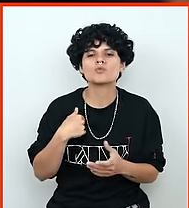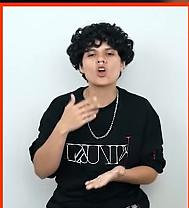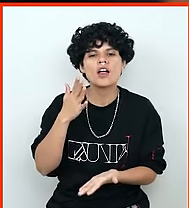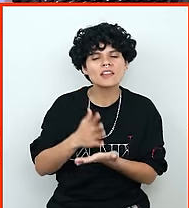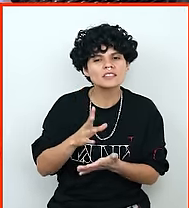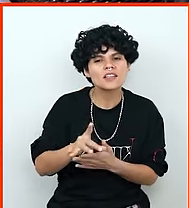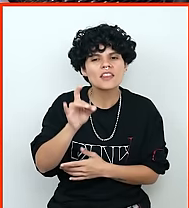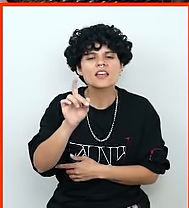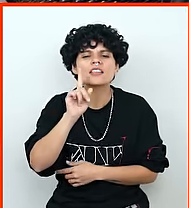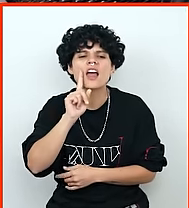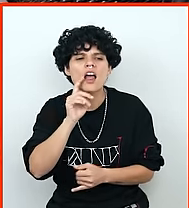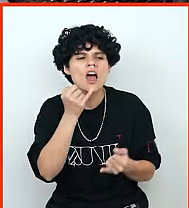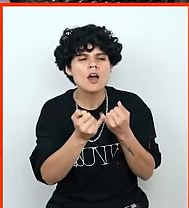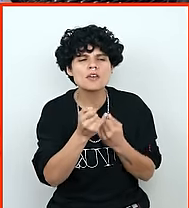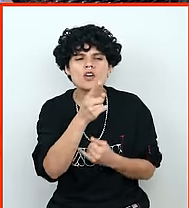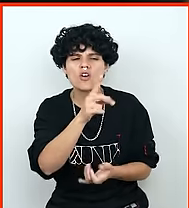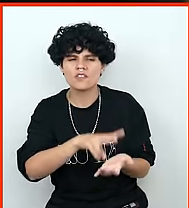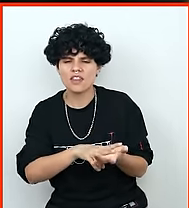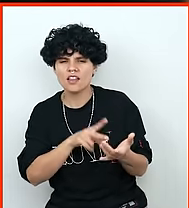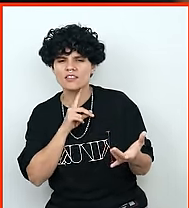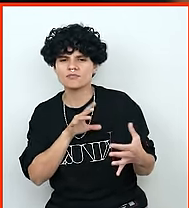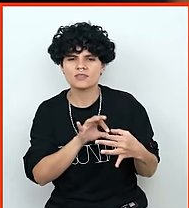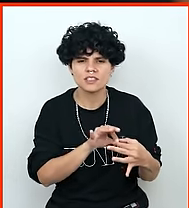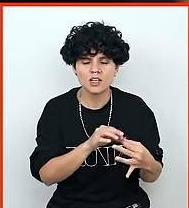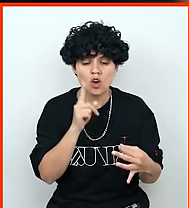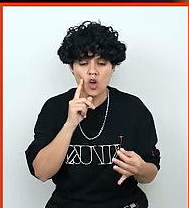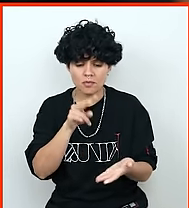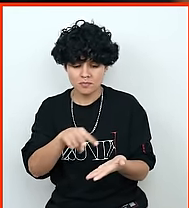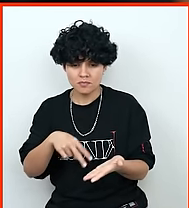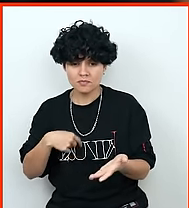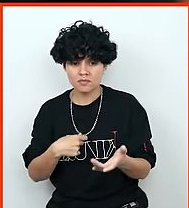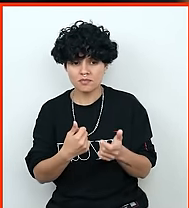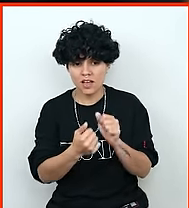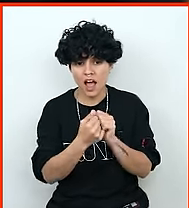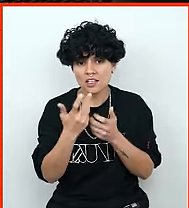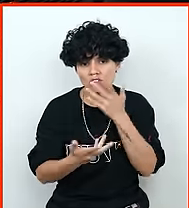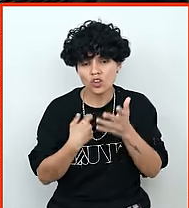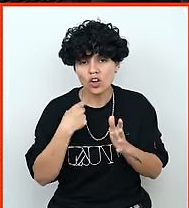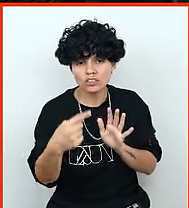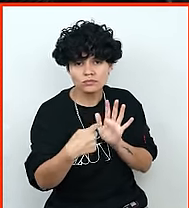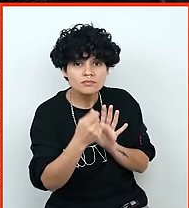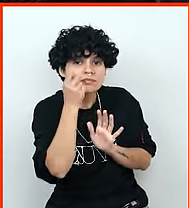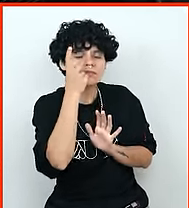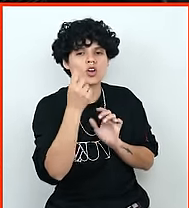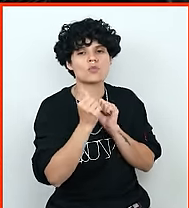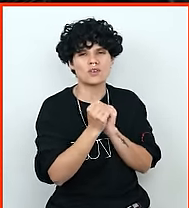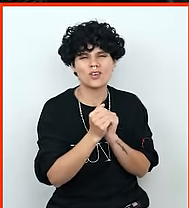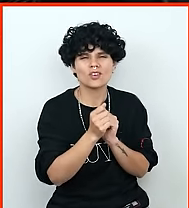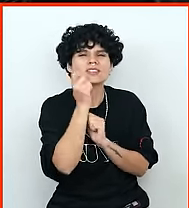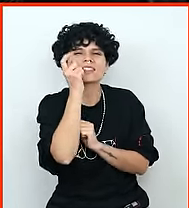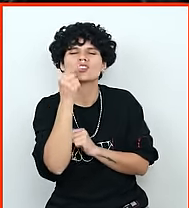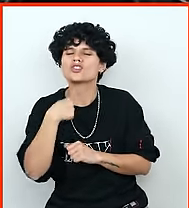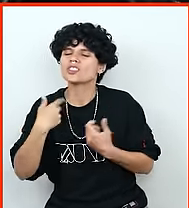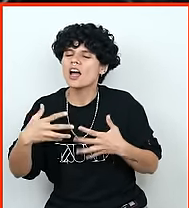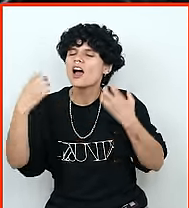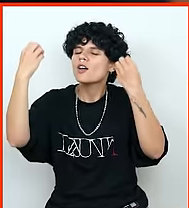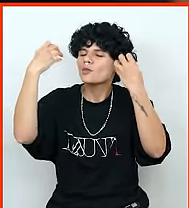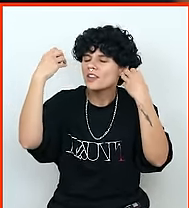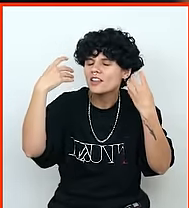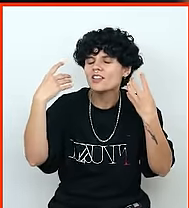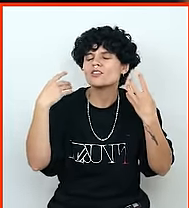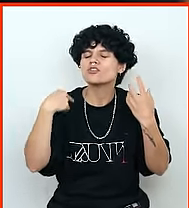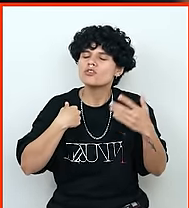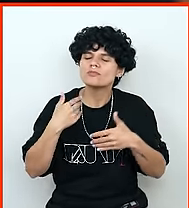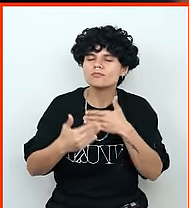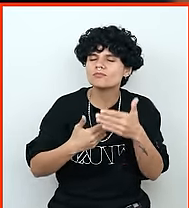Y decidí que escogería bien a quien llamaría amigo. No entienden de mis letras, simplemente van conmigo. Y esto tiene sentido. Al menos lo he aprendido.